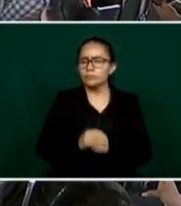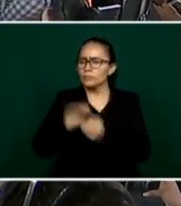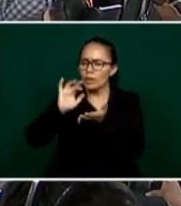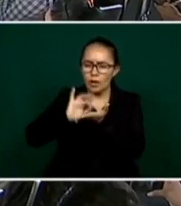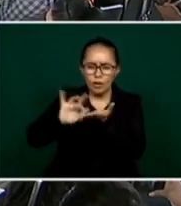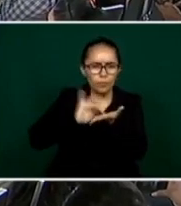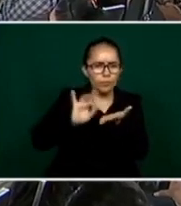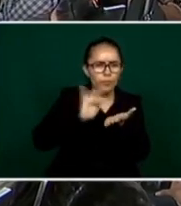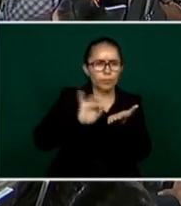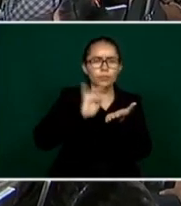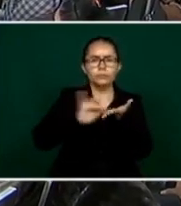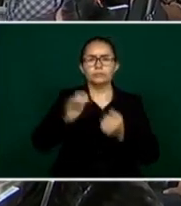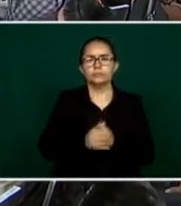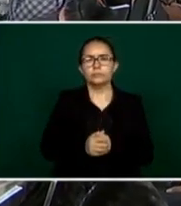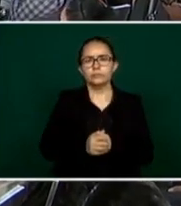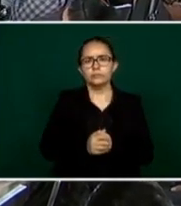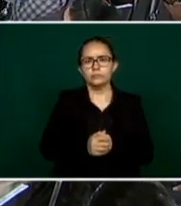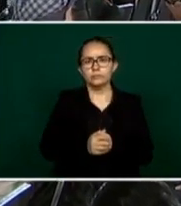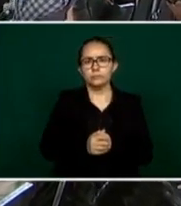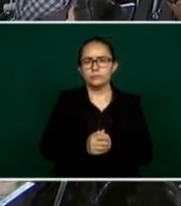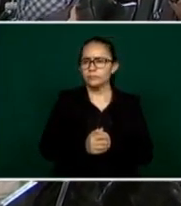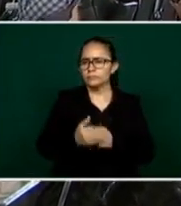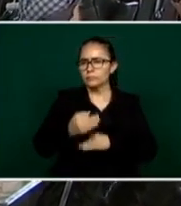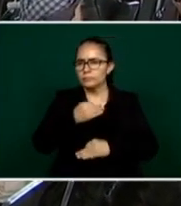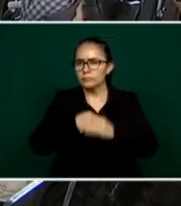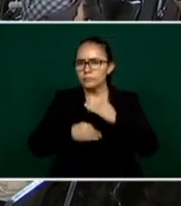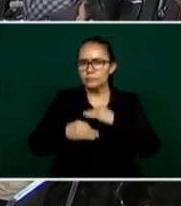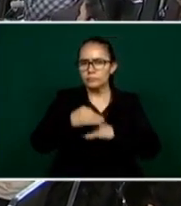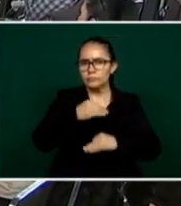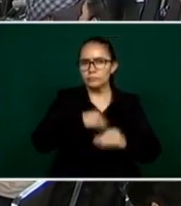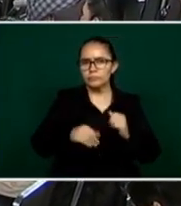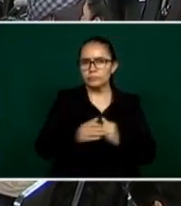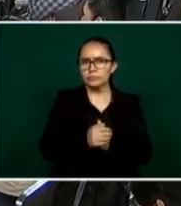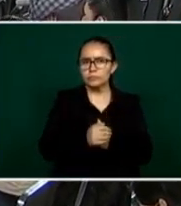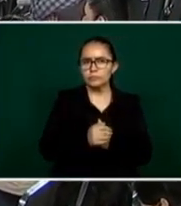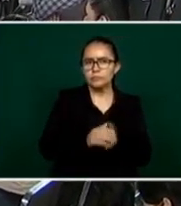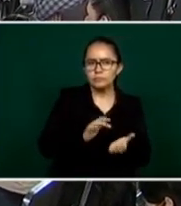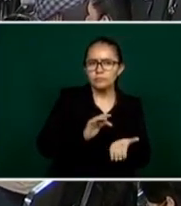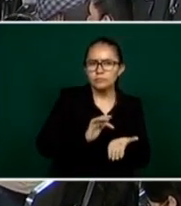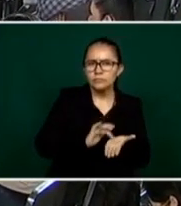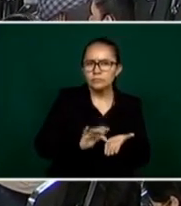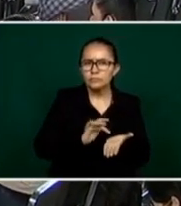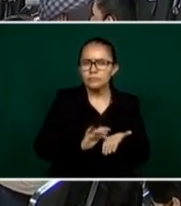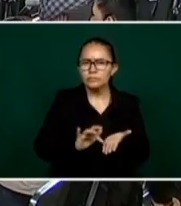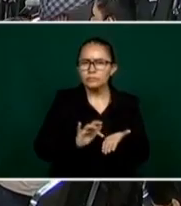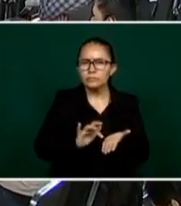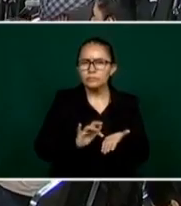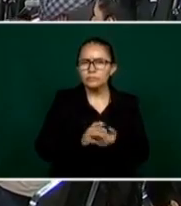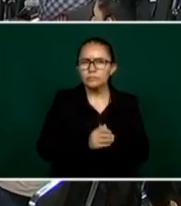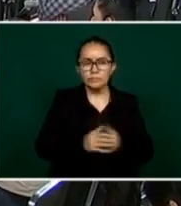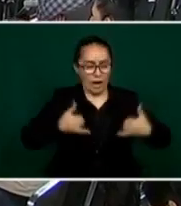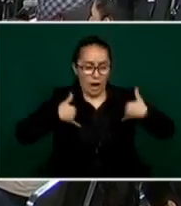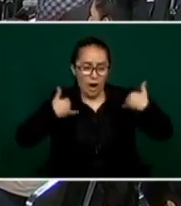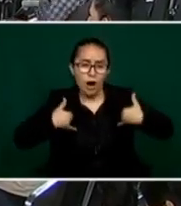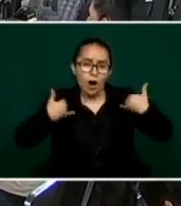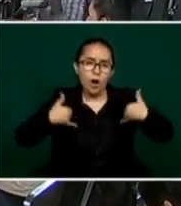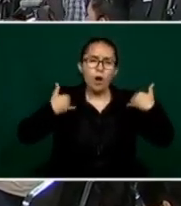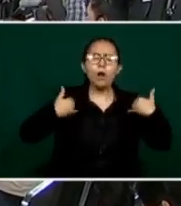apoyando a productores, apoyando a